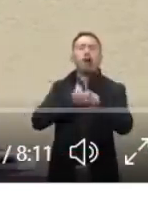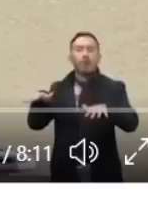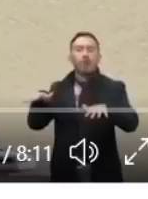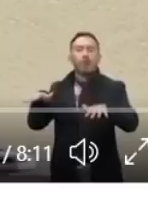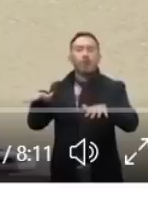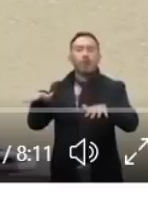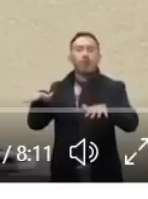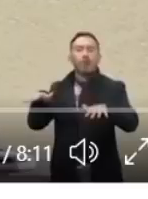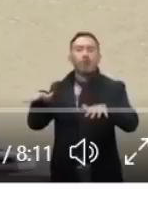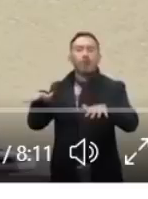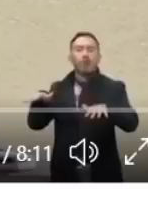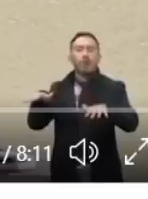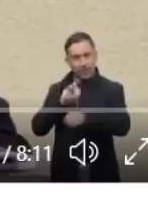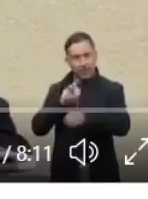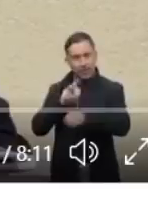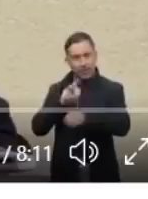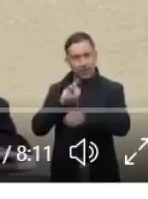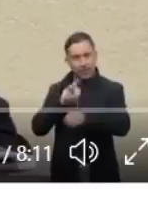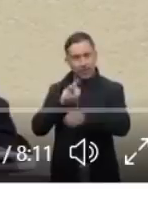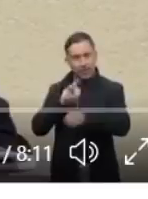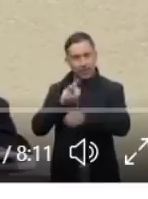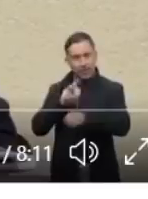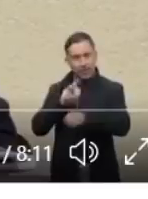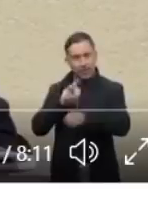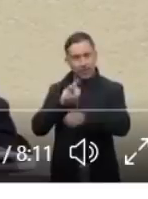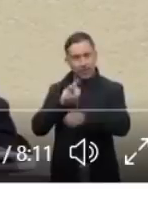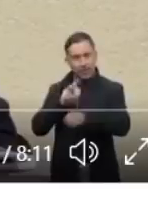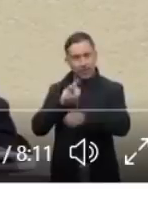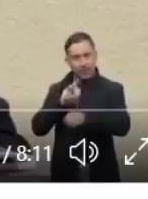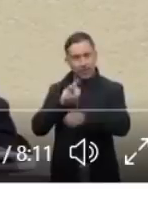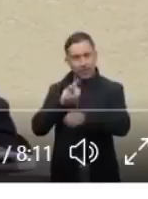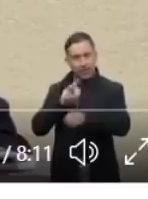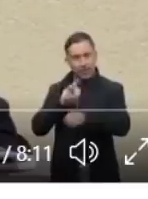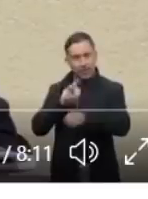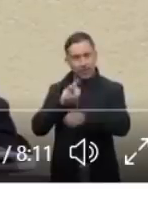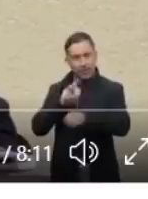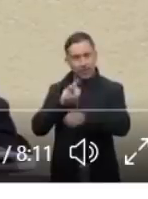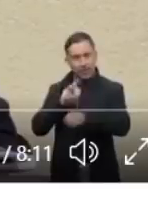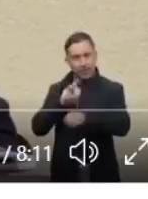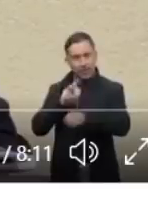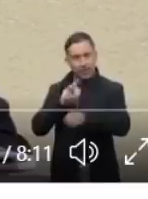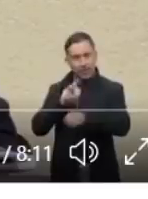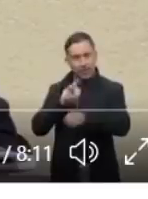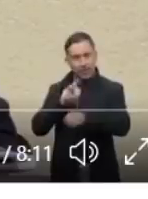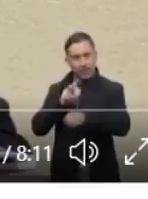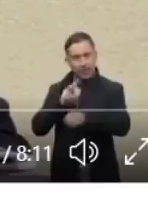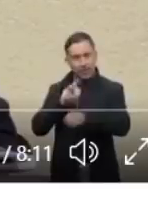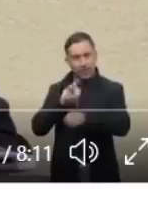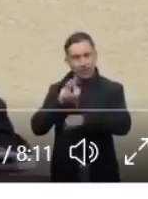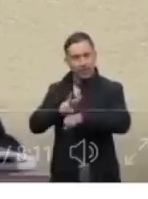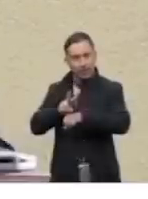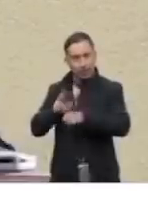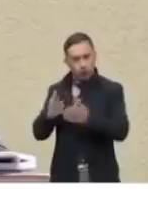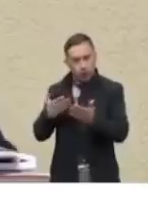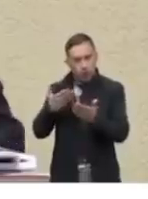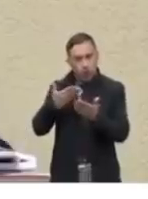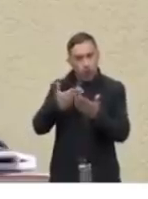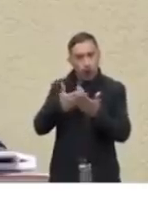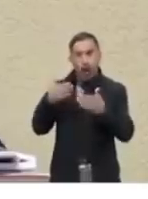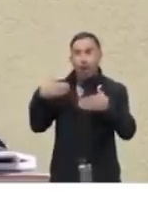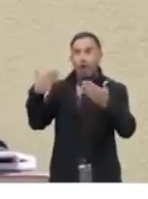esta parte la palabra sí pues interesante lo que comienza diciendo lorenzo córdova y como lo termina